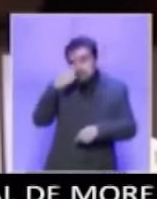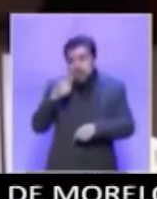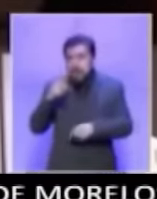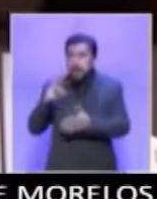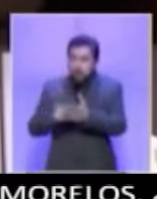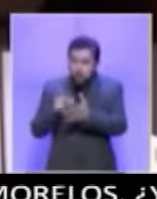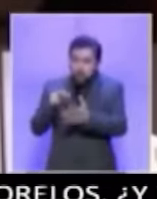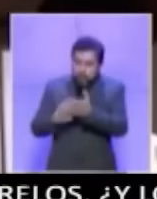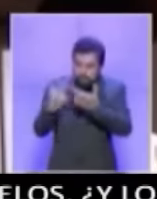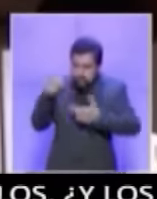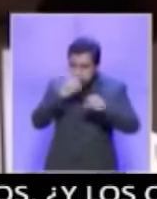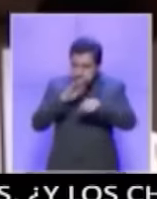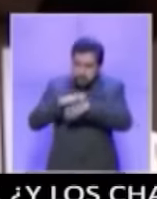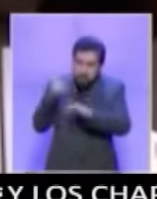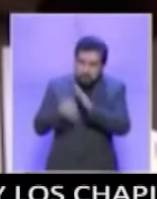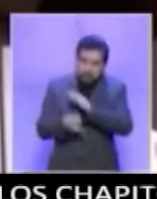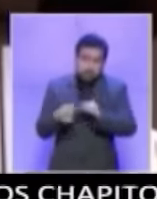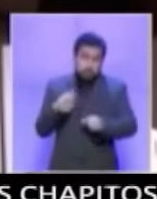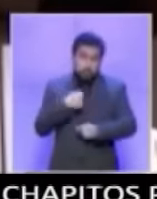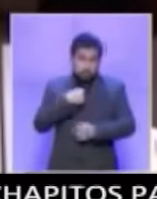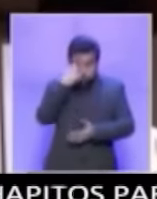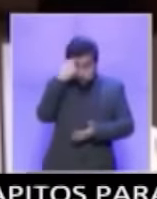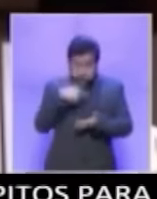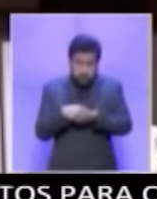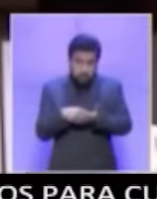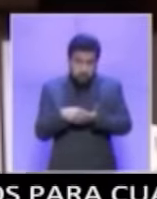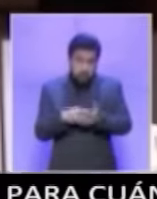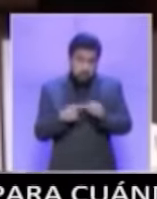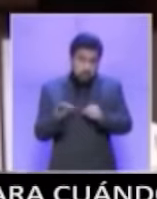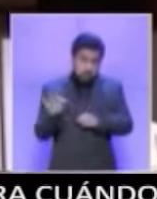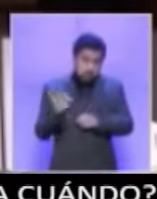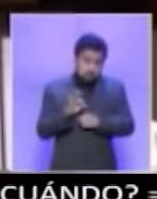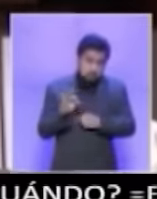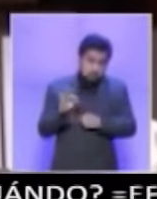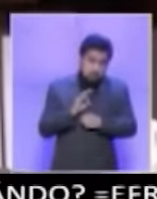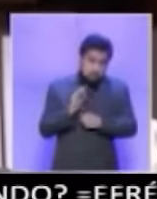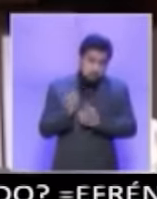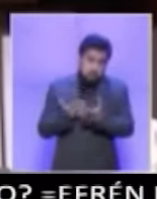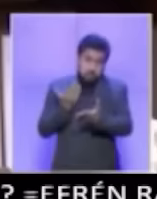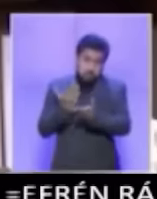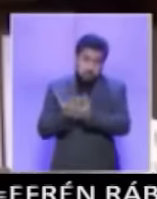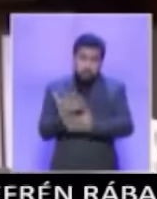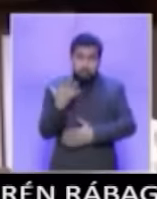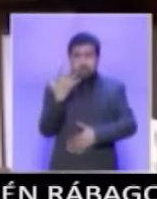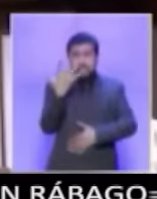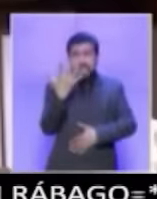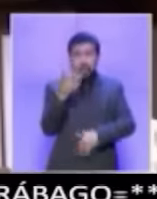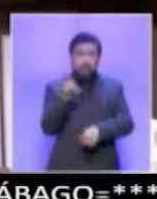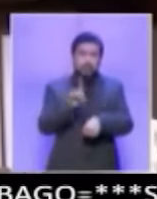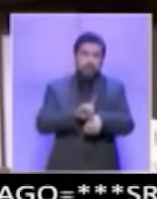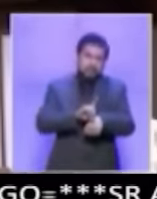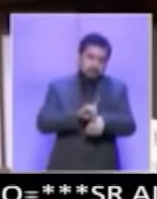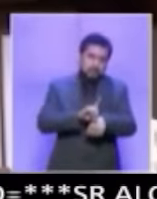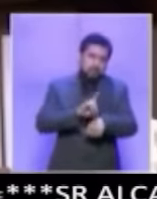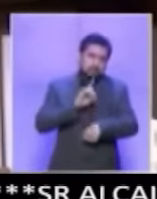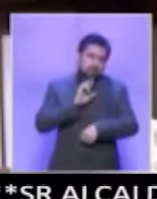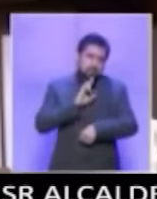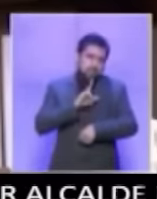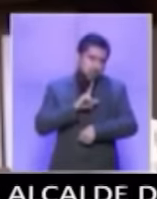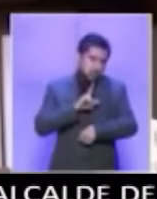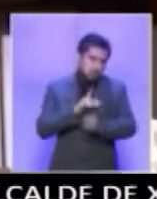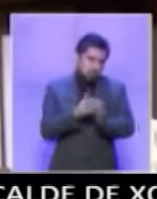medida esta propuesta era una medida innecesaria e incluso excesiva porque equivaldría